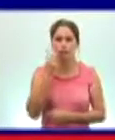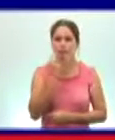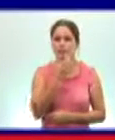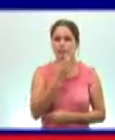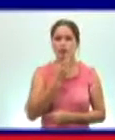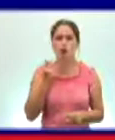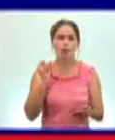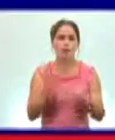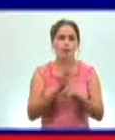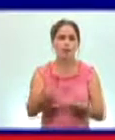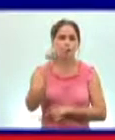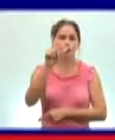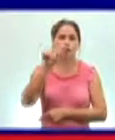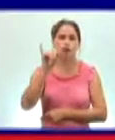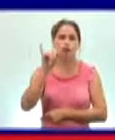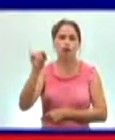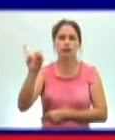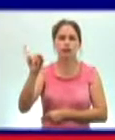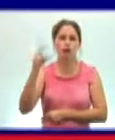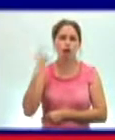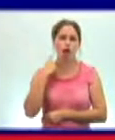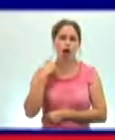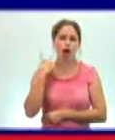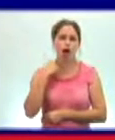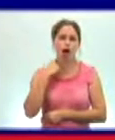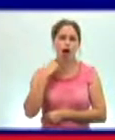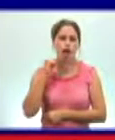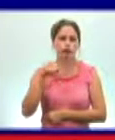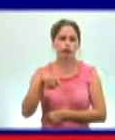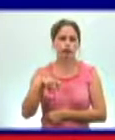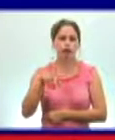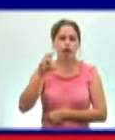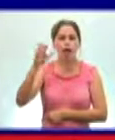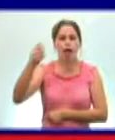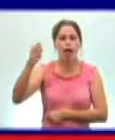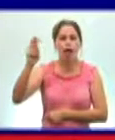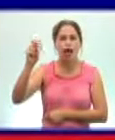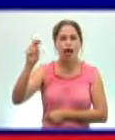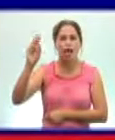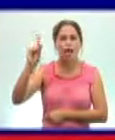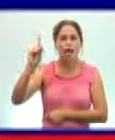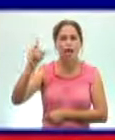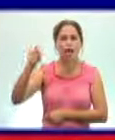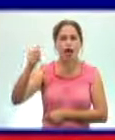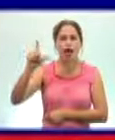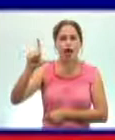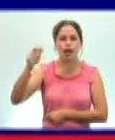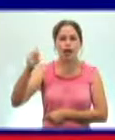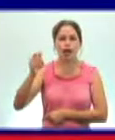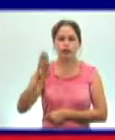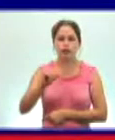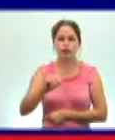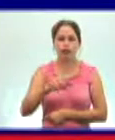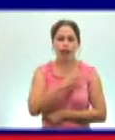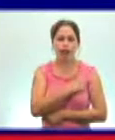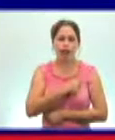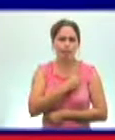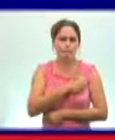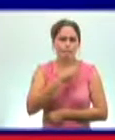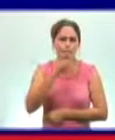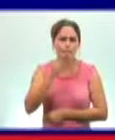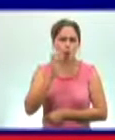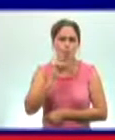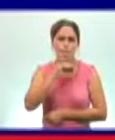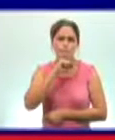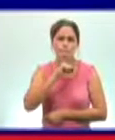16 años en Agdala definiendo qué es para él patria, cuando dice: el amor madre a la patria no es el amor ridículo a la tierra,